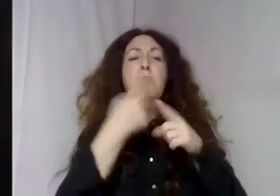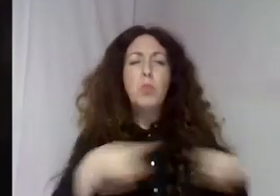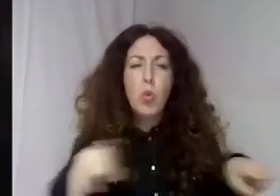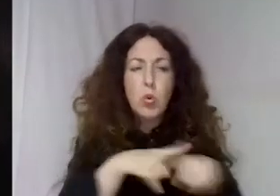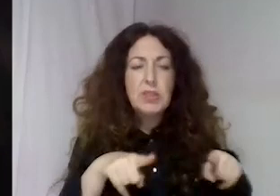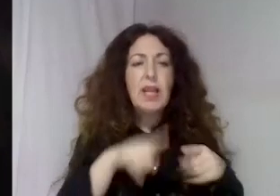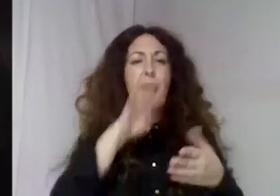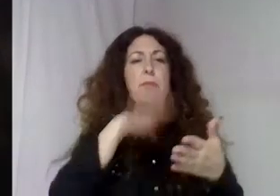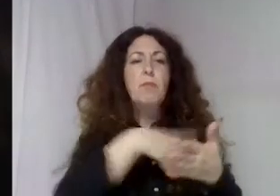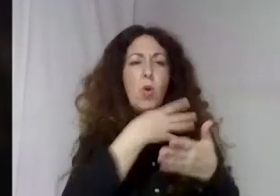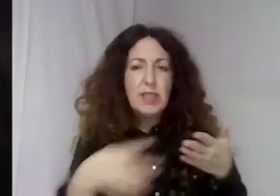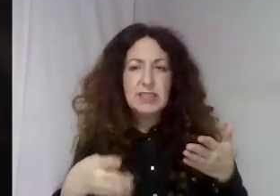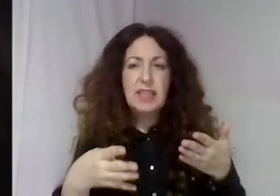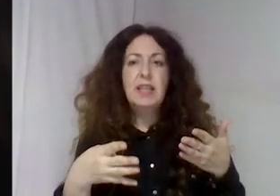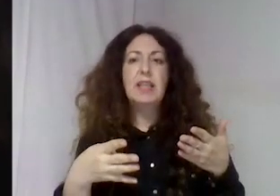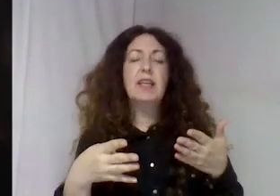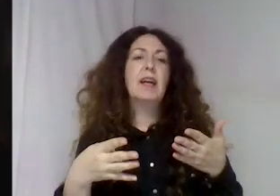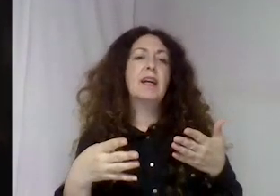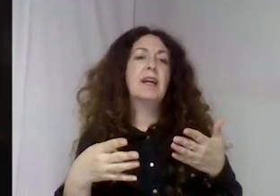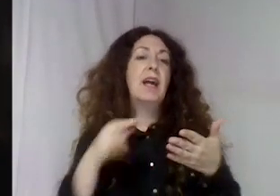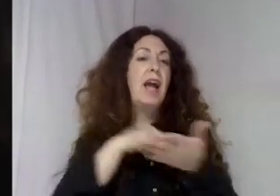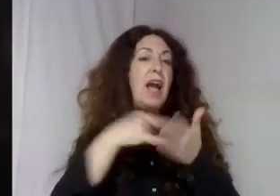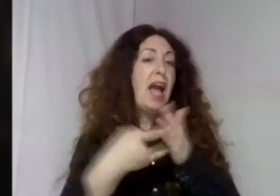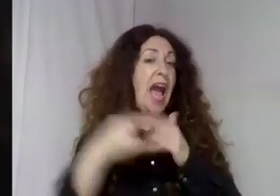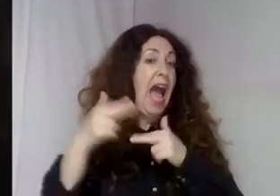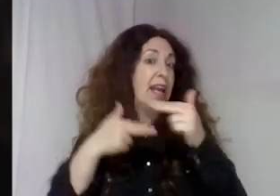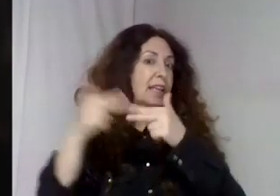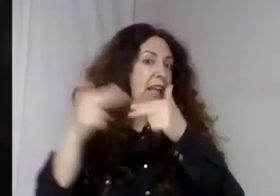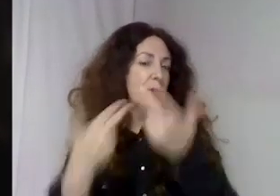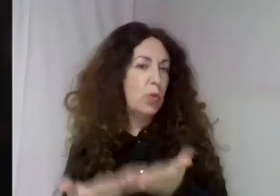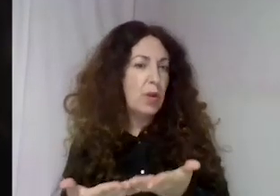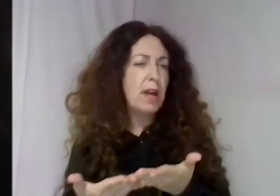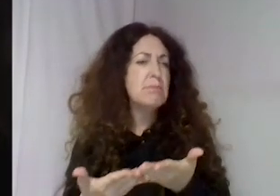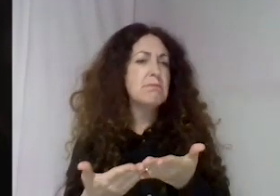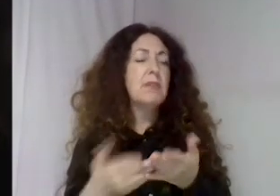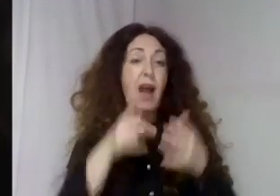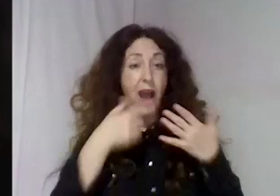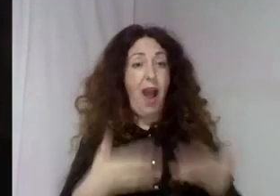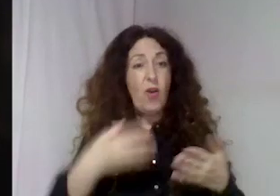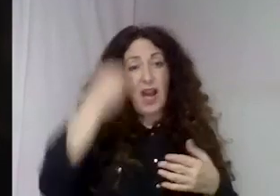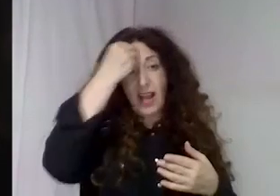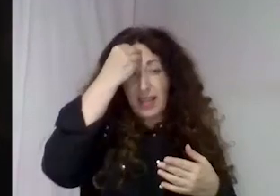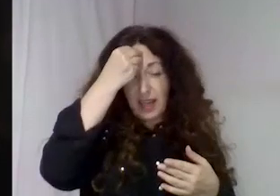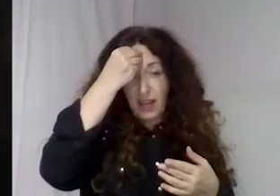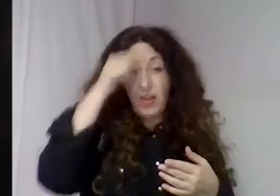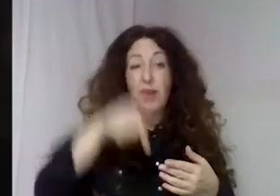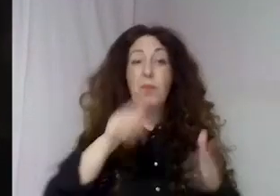que es en donde estamos. Y yo creo que ese es el reto, ¿no? O sea, aceptar la complejidad y saber que